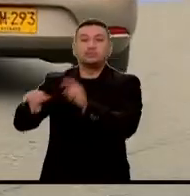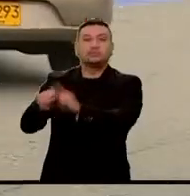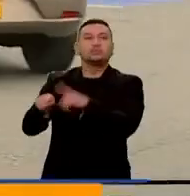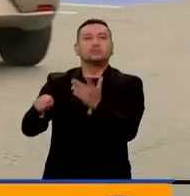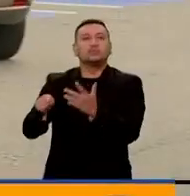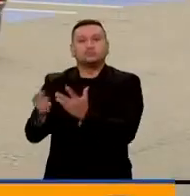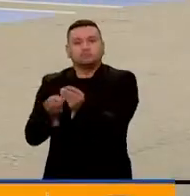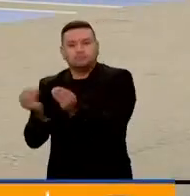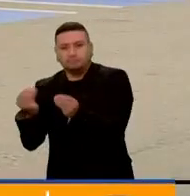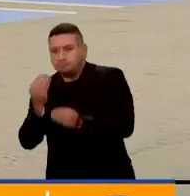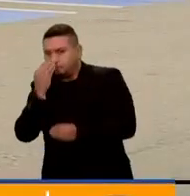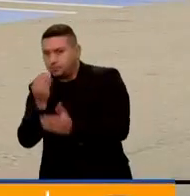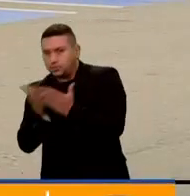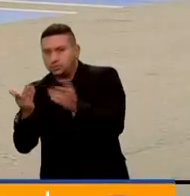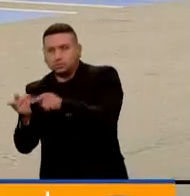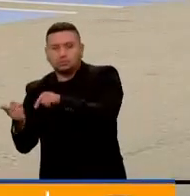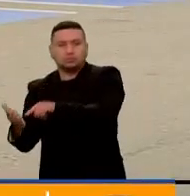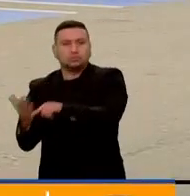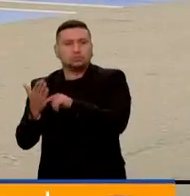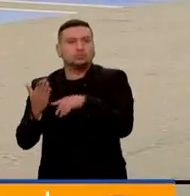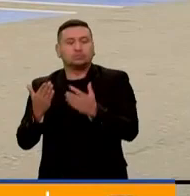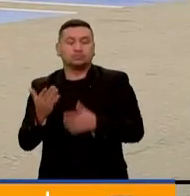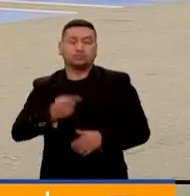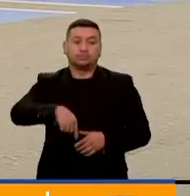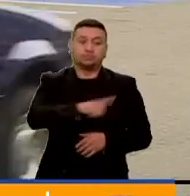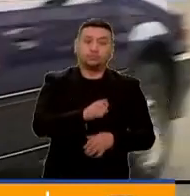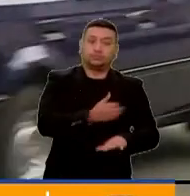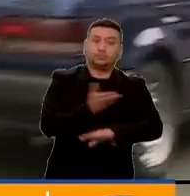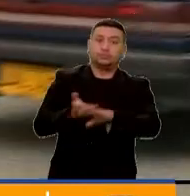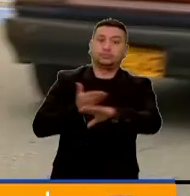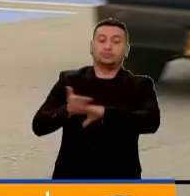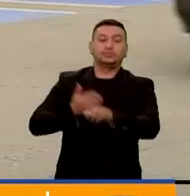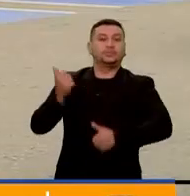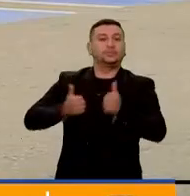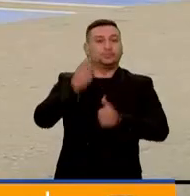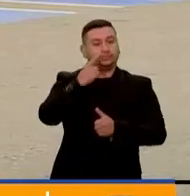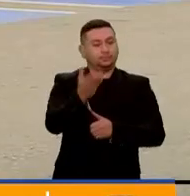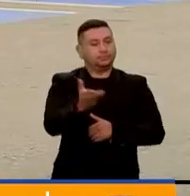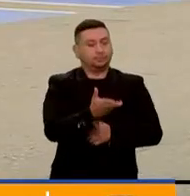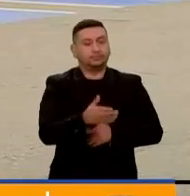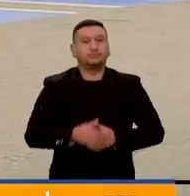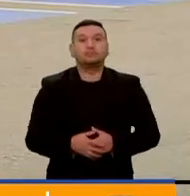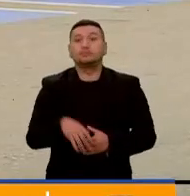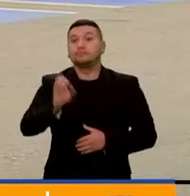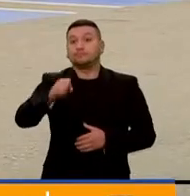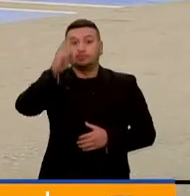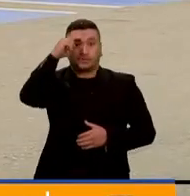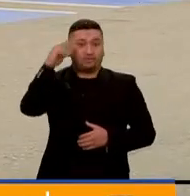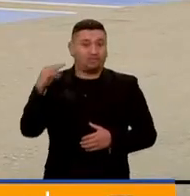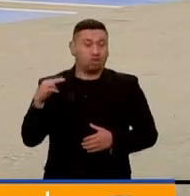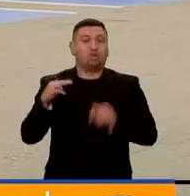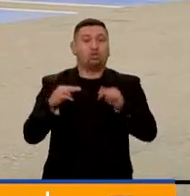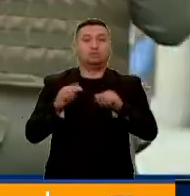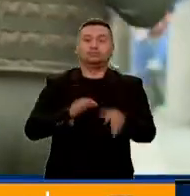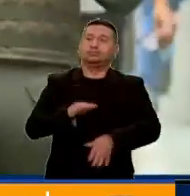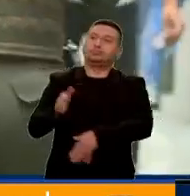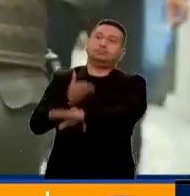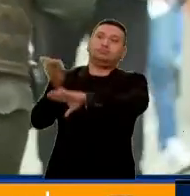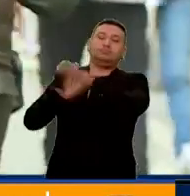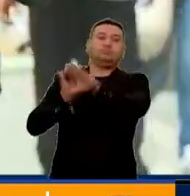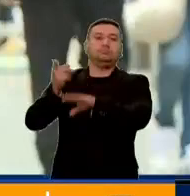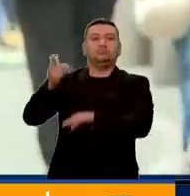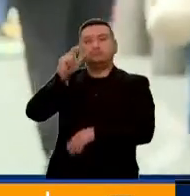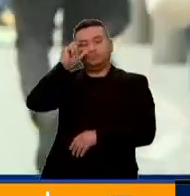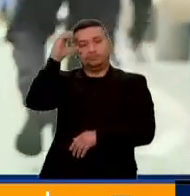Alejandra, pues son tres las solicitudes más especiales que le está haciendo el alcalde Federico Gutiérrez al presidente Gustavo Petro en el marco de la paz